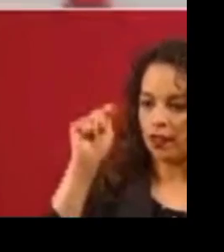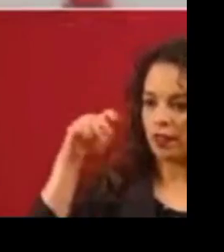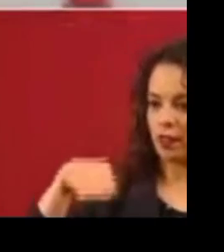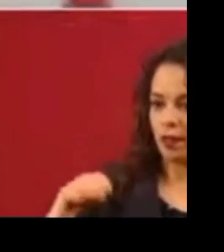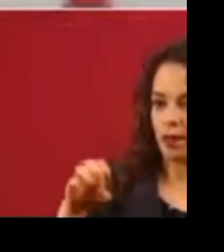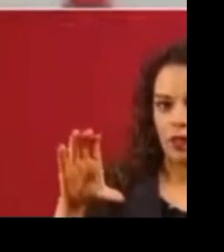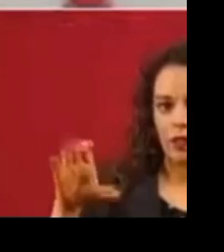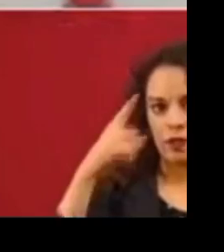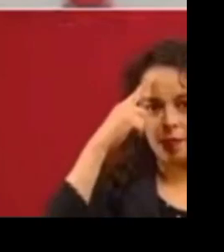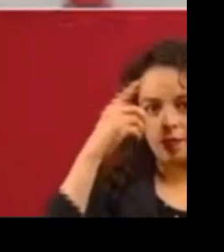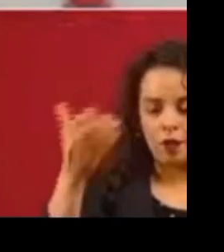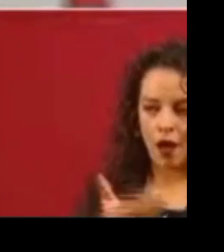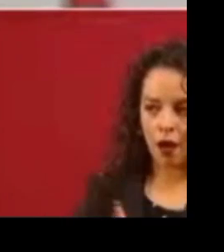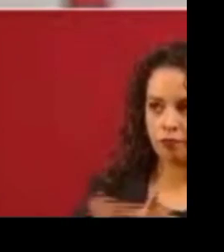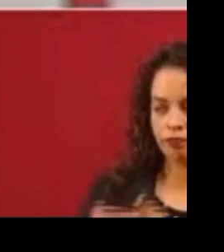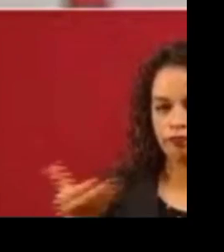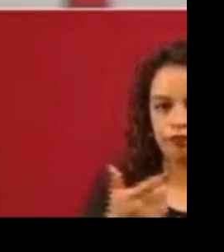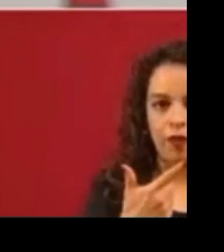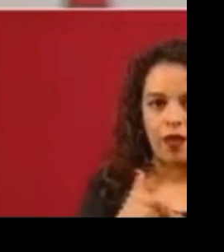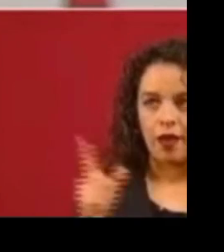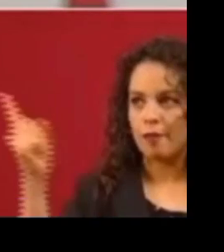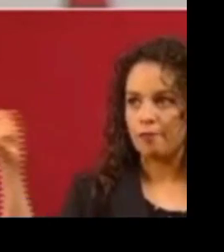porque nos ayuda